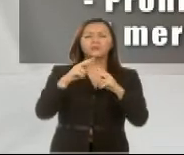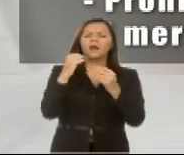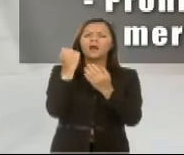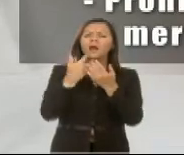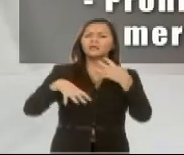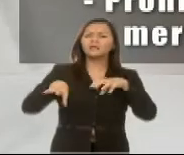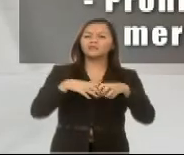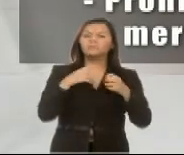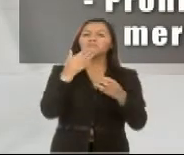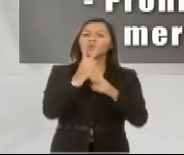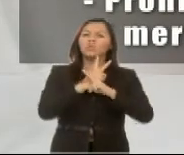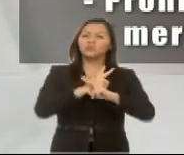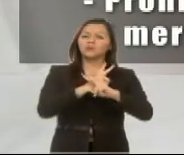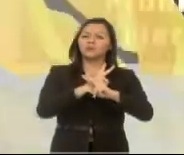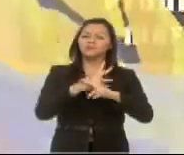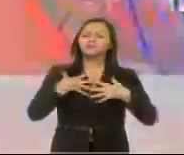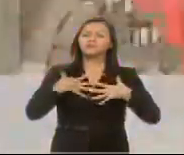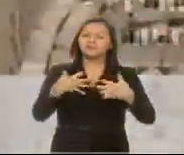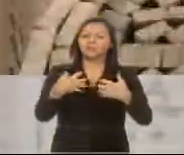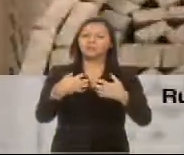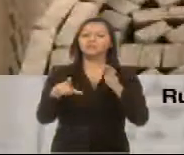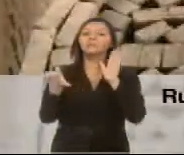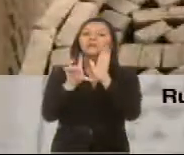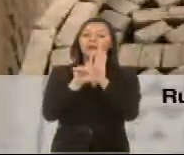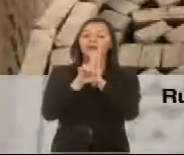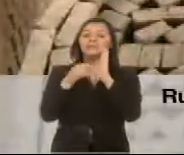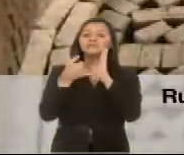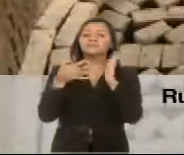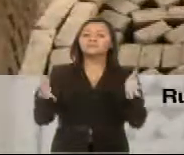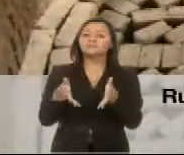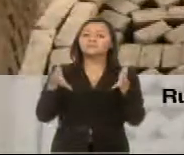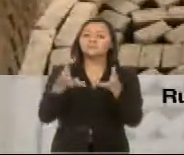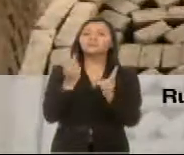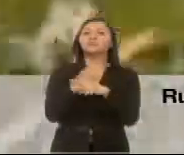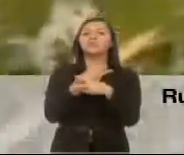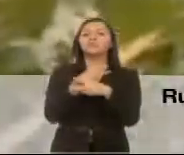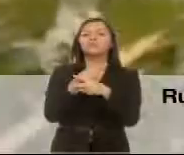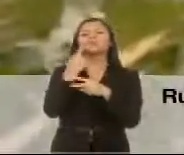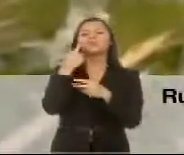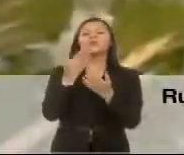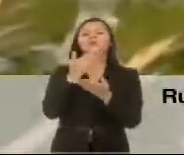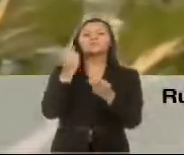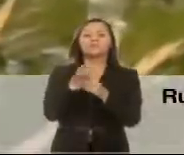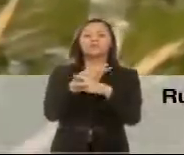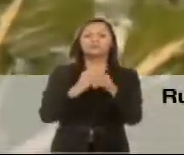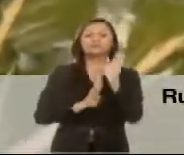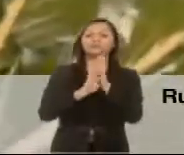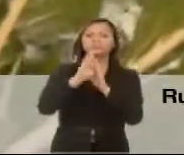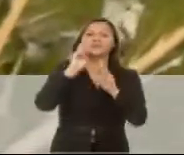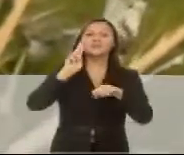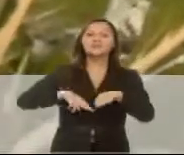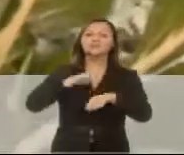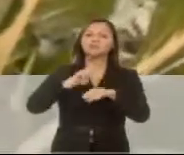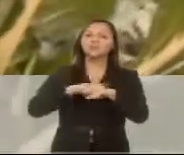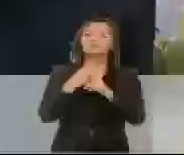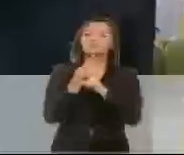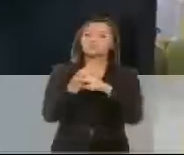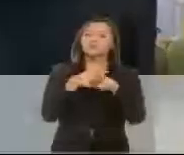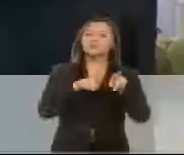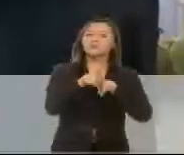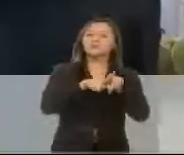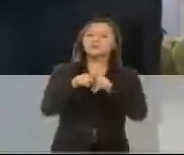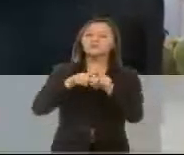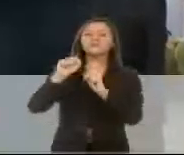para precautelar la salud de las personas. La Ley de Incentivos para el Sector Productivo prioriza la producción nacional, la productividad